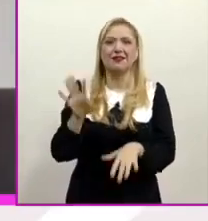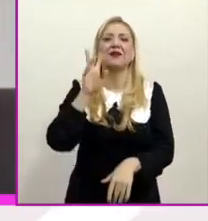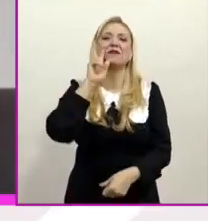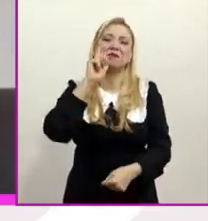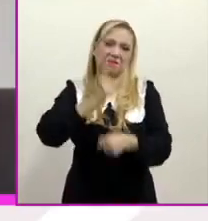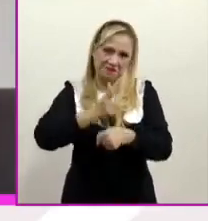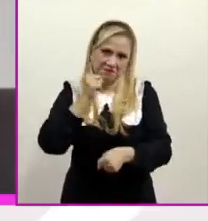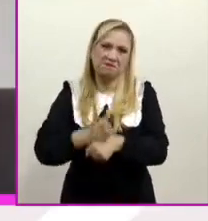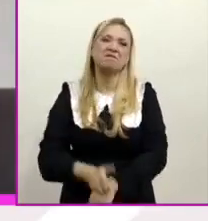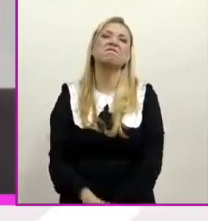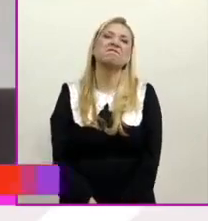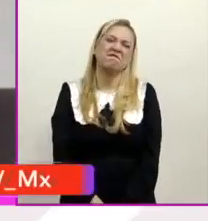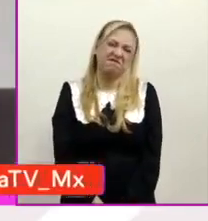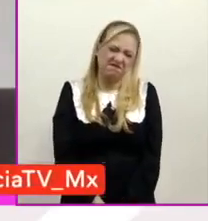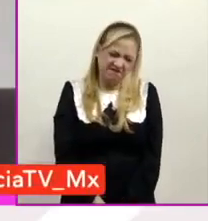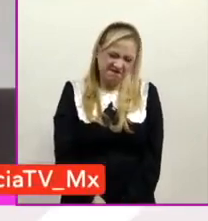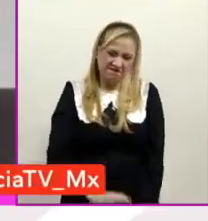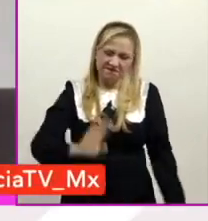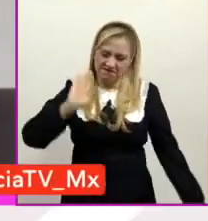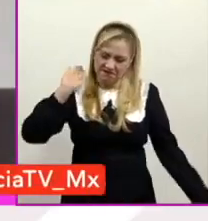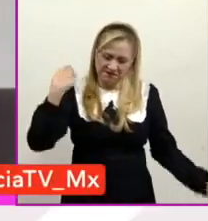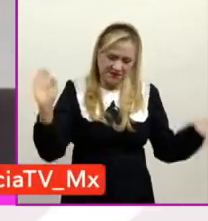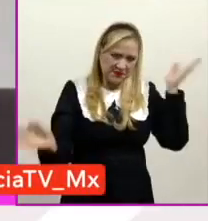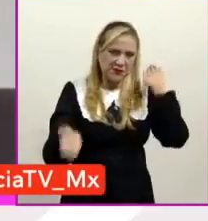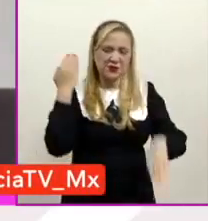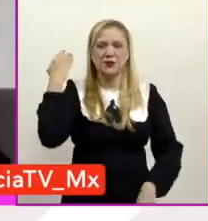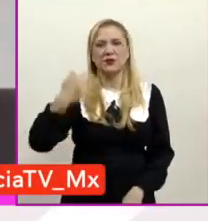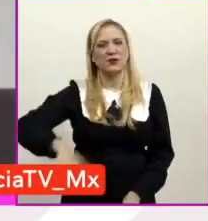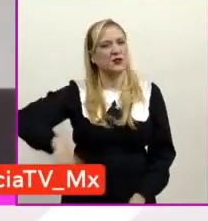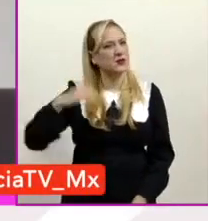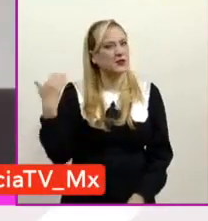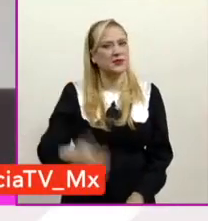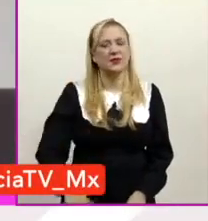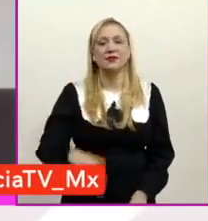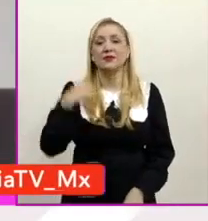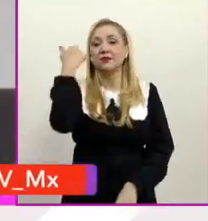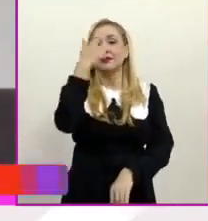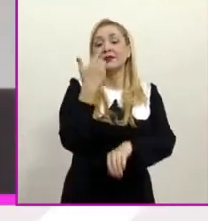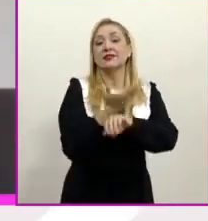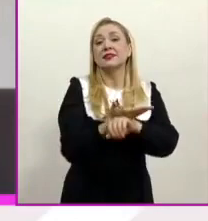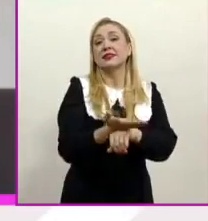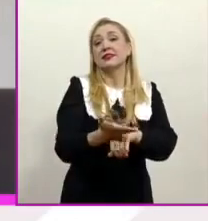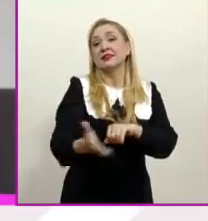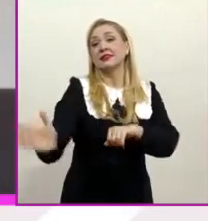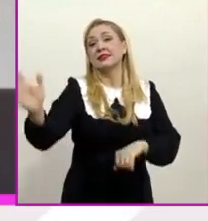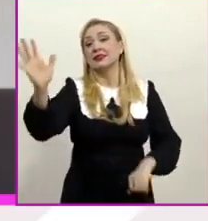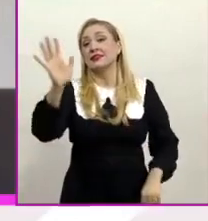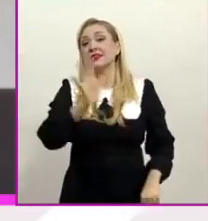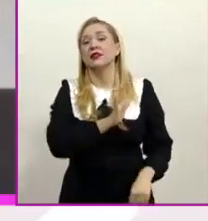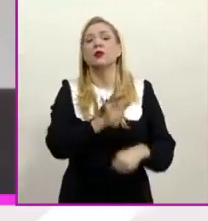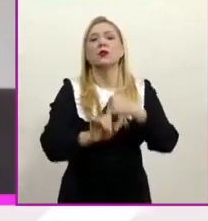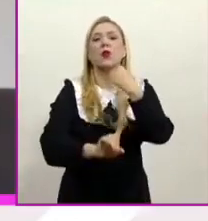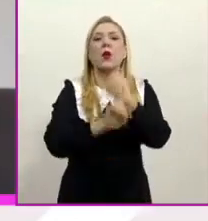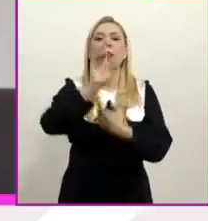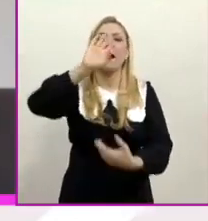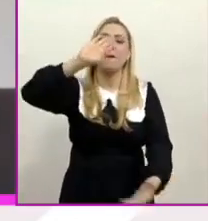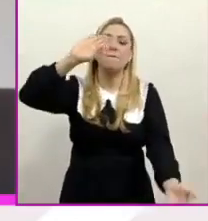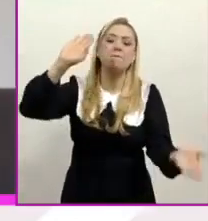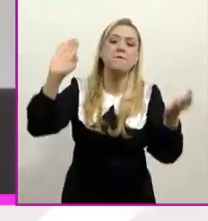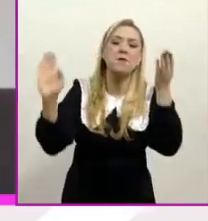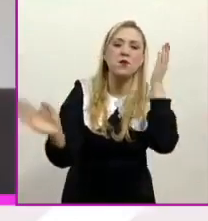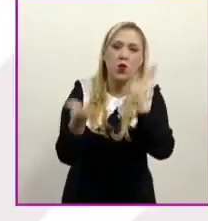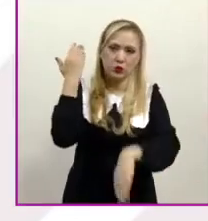cuenta de cómo está el racismo en el mundo, porque es un problema global. La blanquitud es un problema global, ¿no?